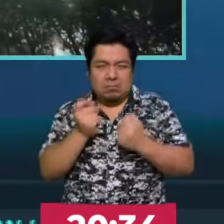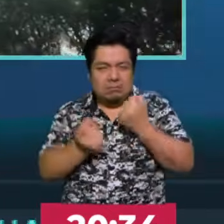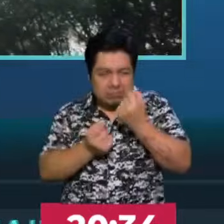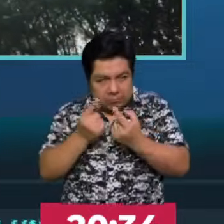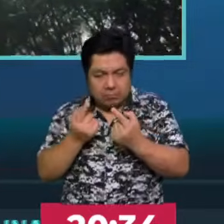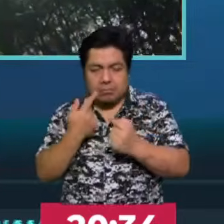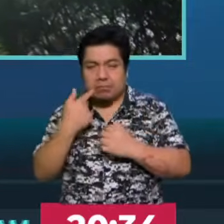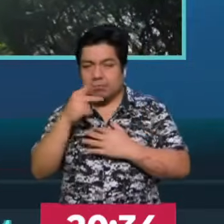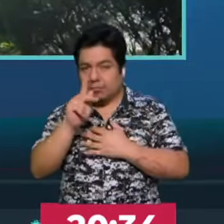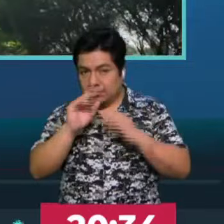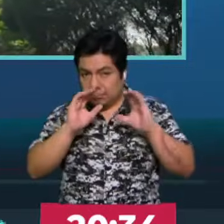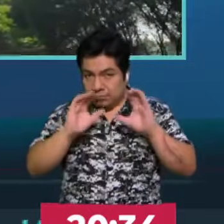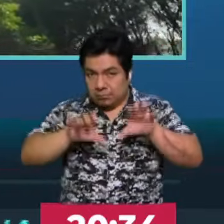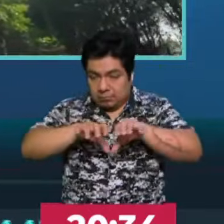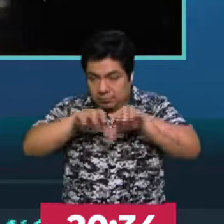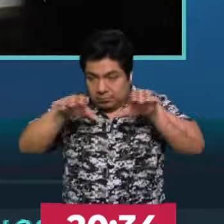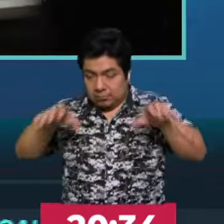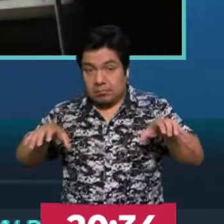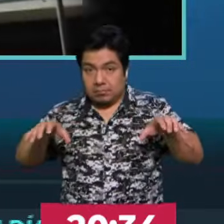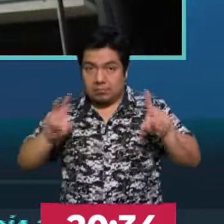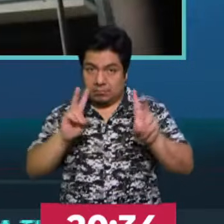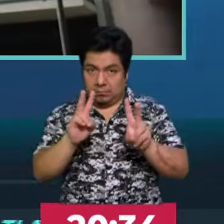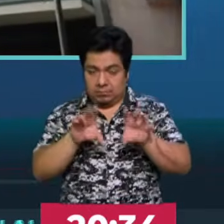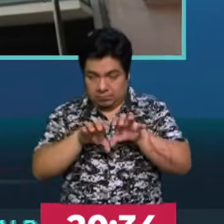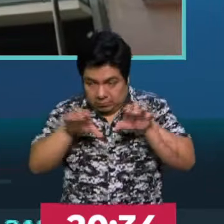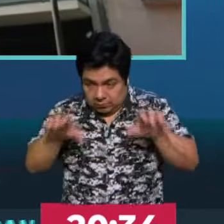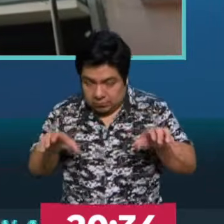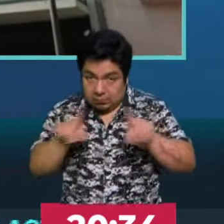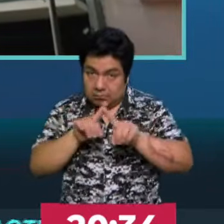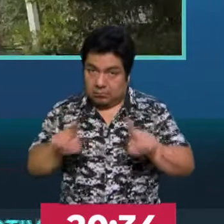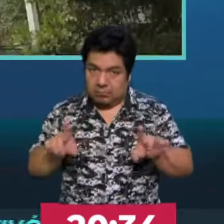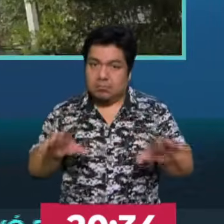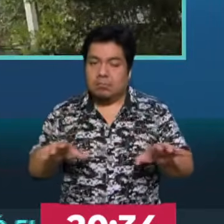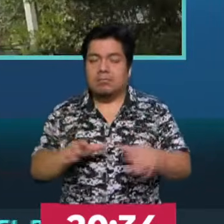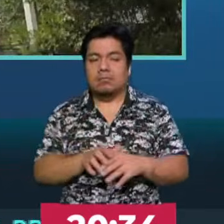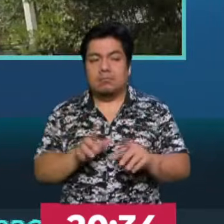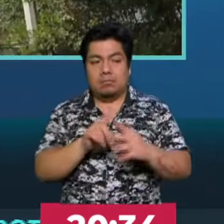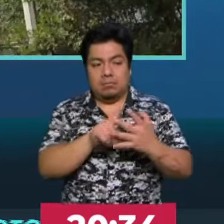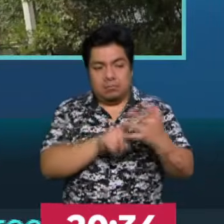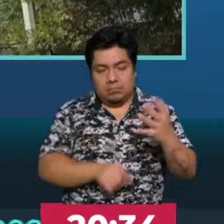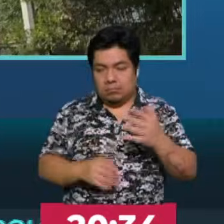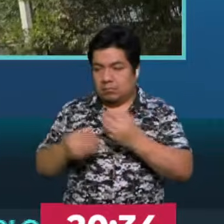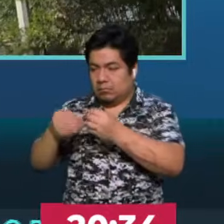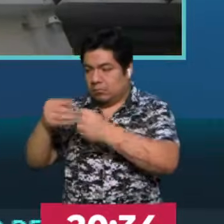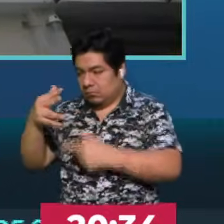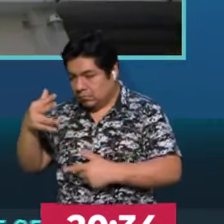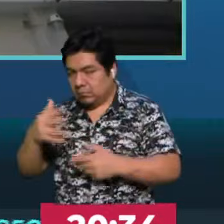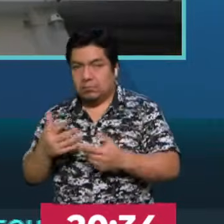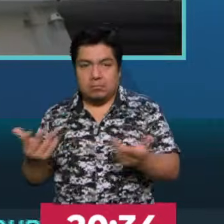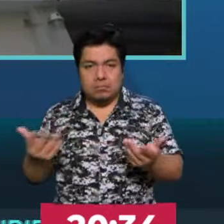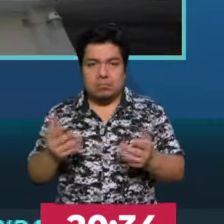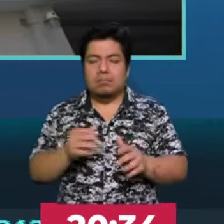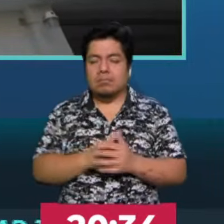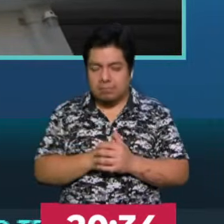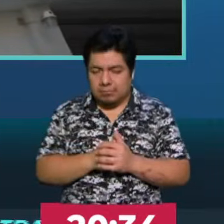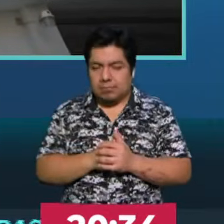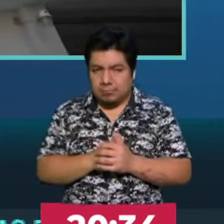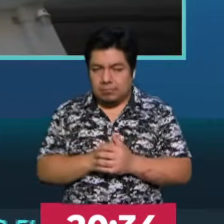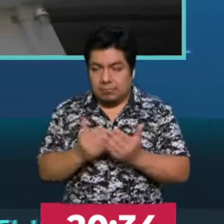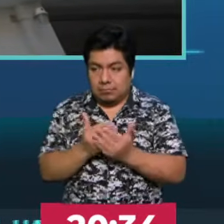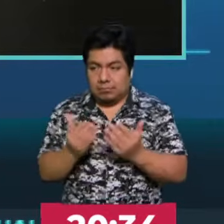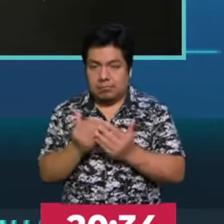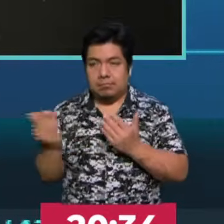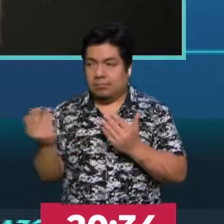como cuidado en estos 12 procesos que tendrían muchas lecturas en un momento muy crítico en una